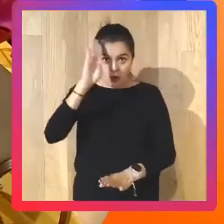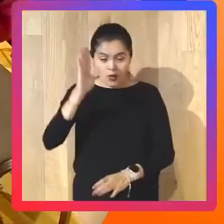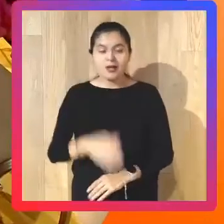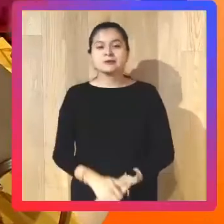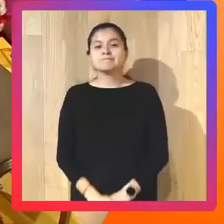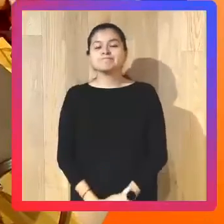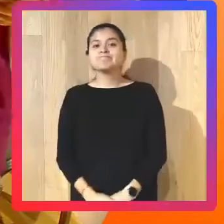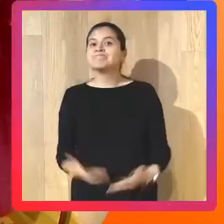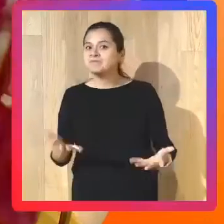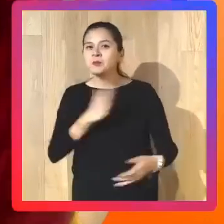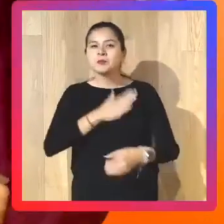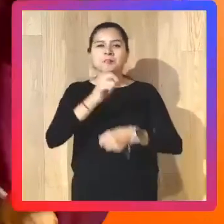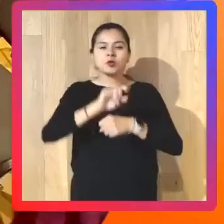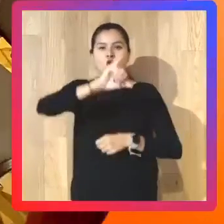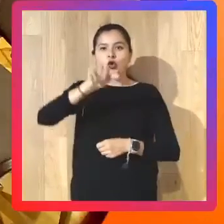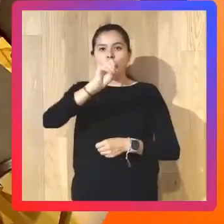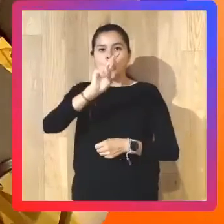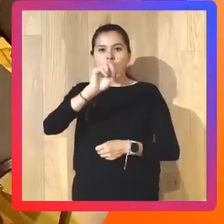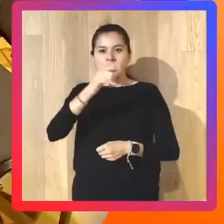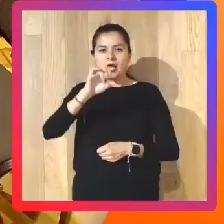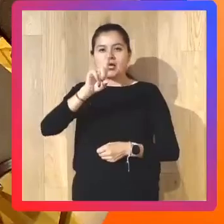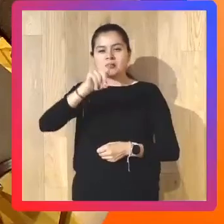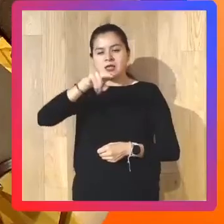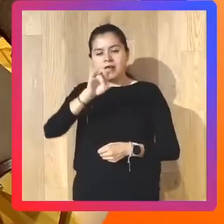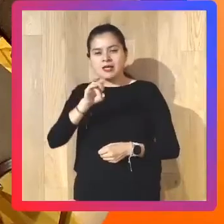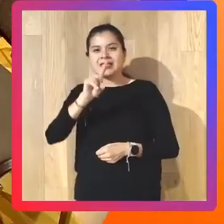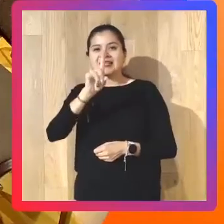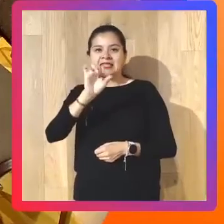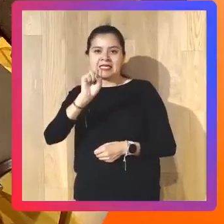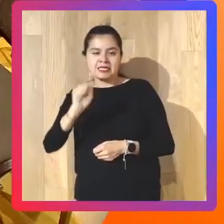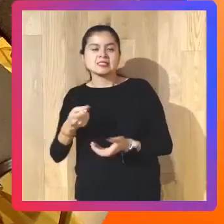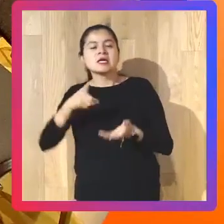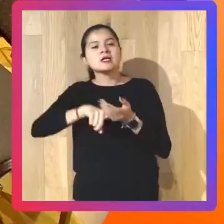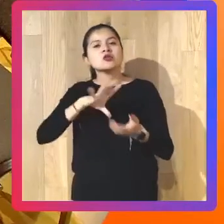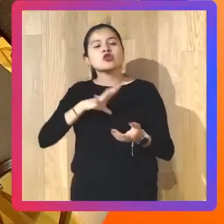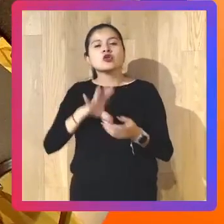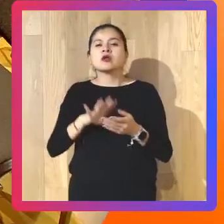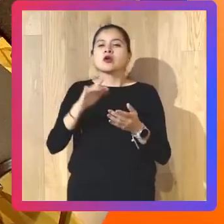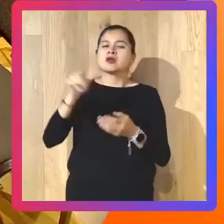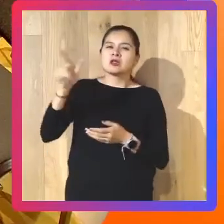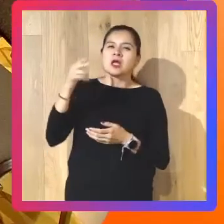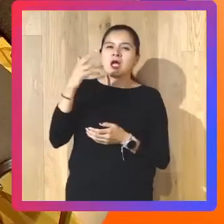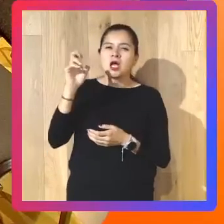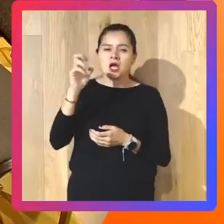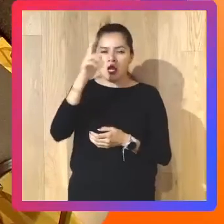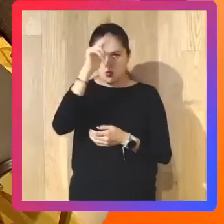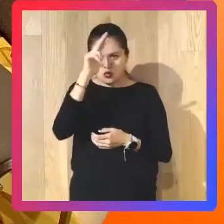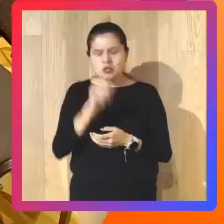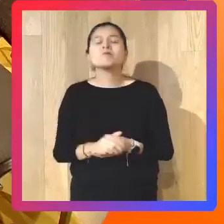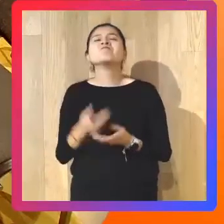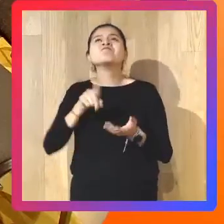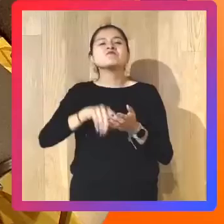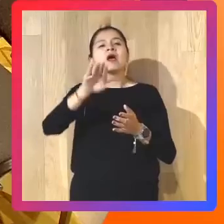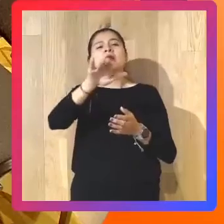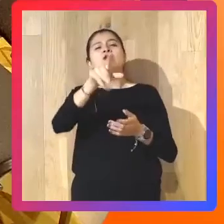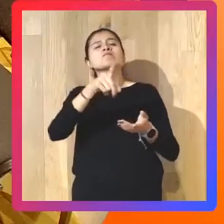Hola, buenos días, soy Jorge Navarrete de Dices, para Rogelio Gómez Hermosillo. ¿Qué otras acciones